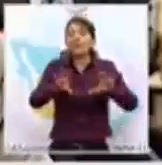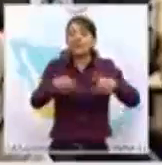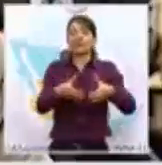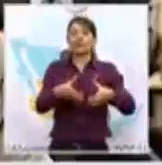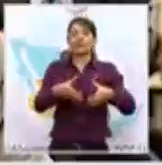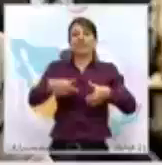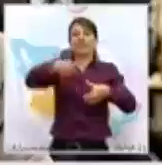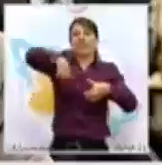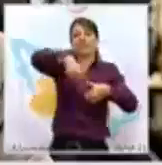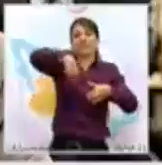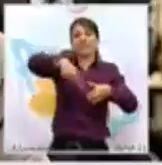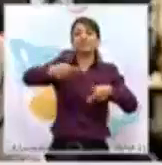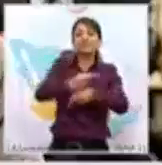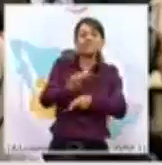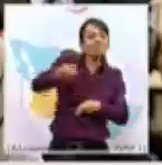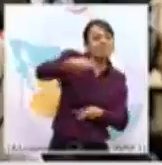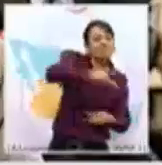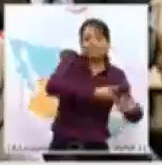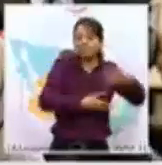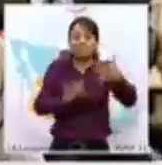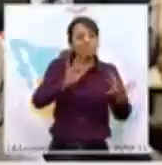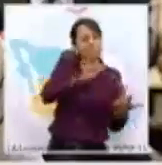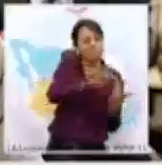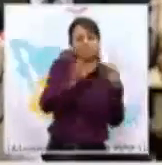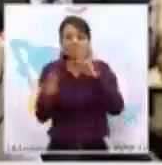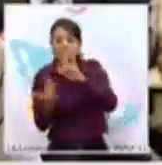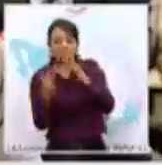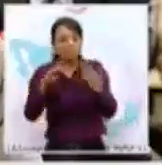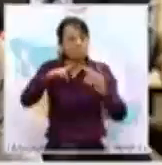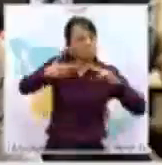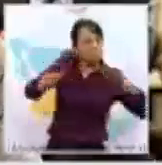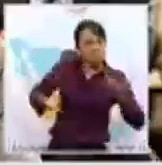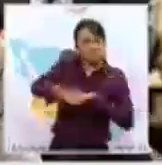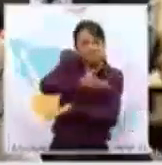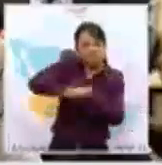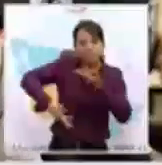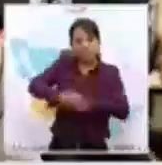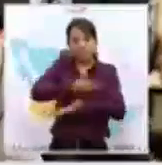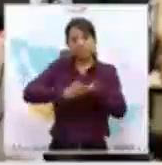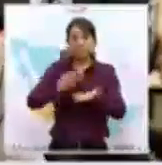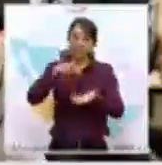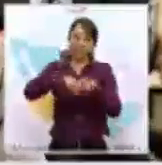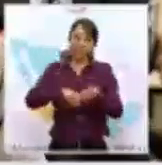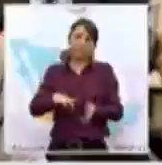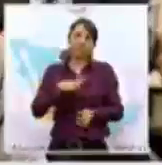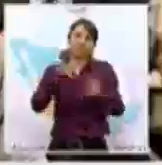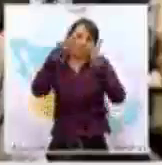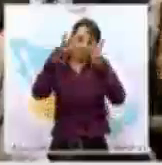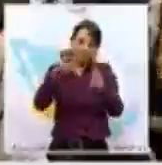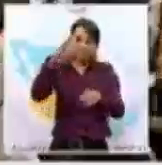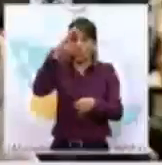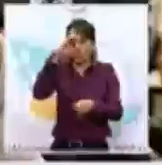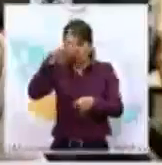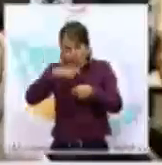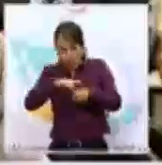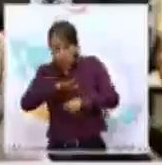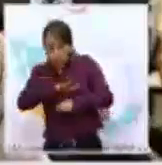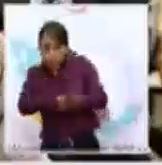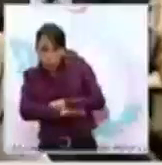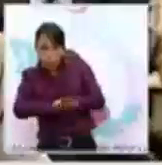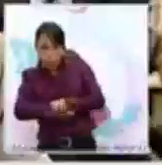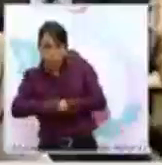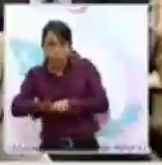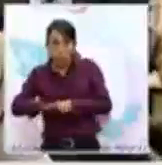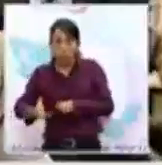relaciones entre ellas. Y yo creo que ahí los elementos de cultura que pudieran establecerse no